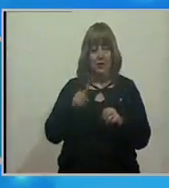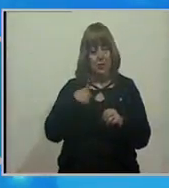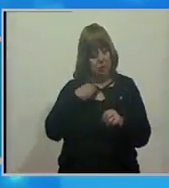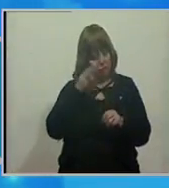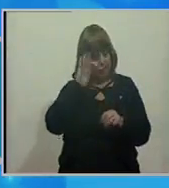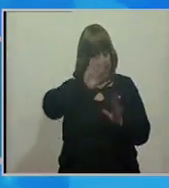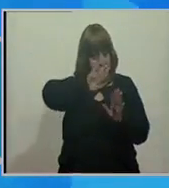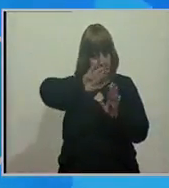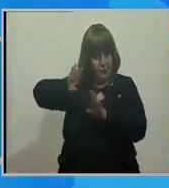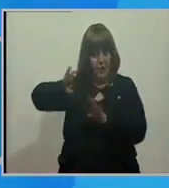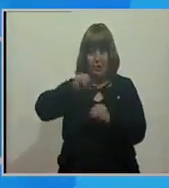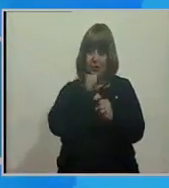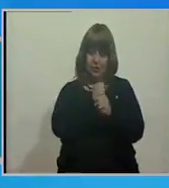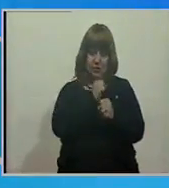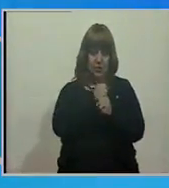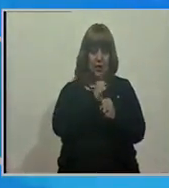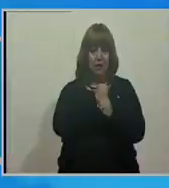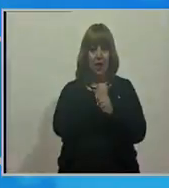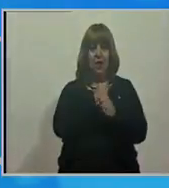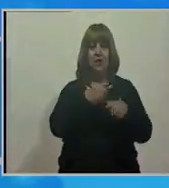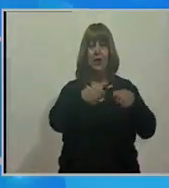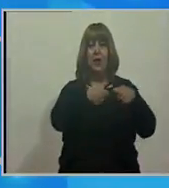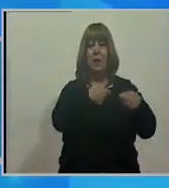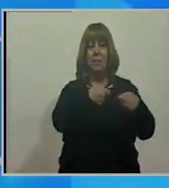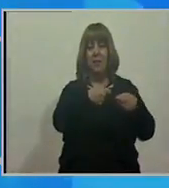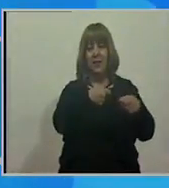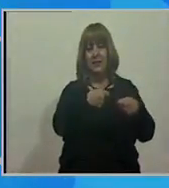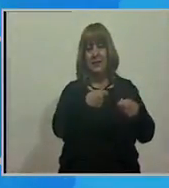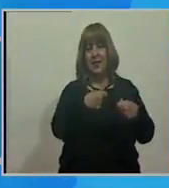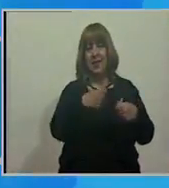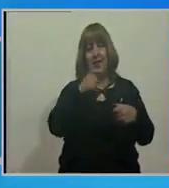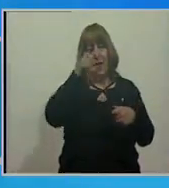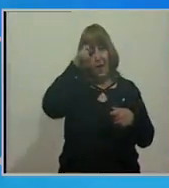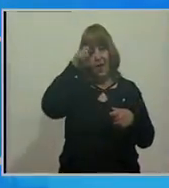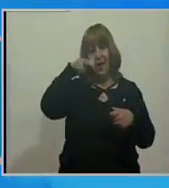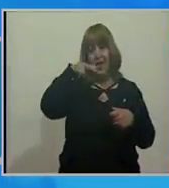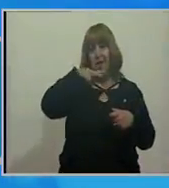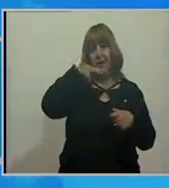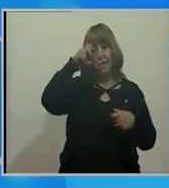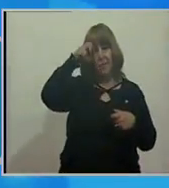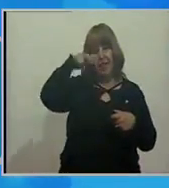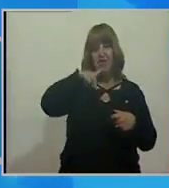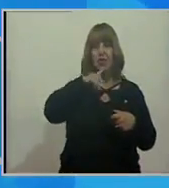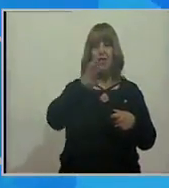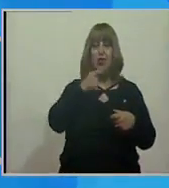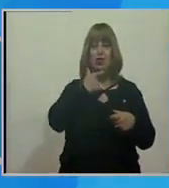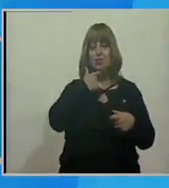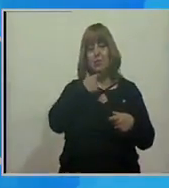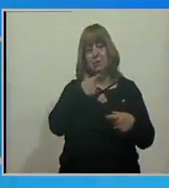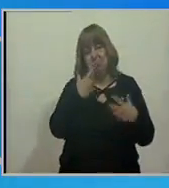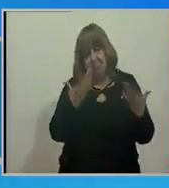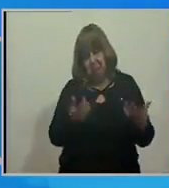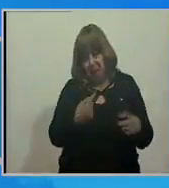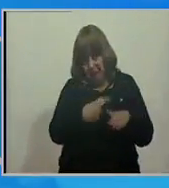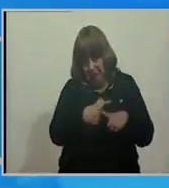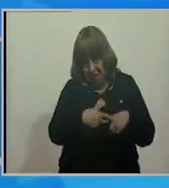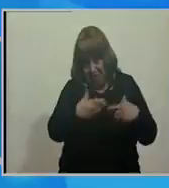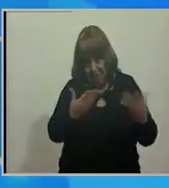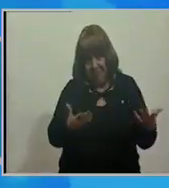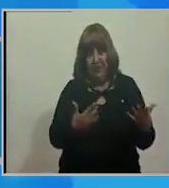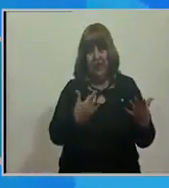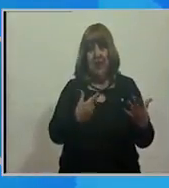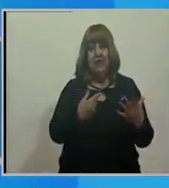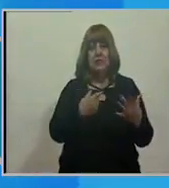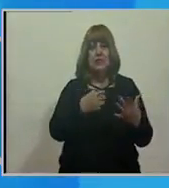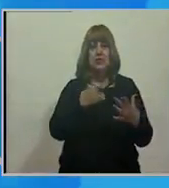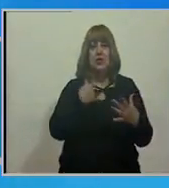porque tengo una empresa de eventos en Argentina y la verdad que no lo hago porque después les debo un favor, claro. Y